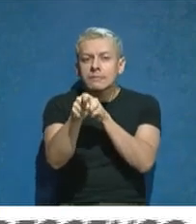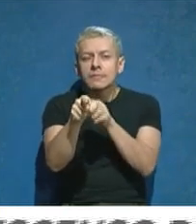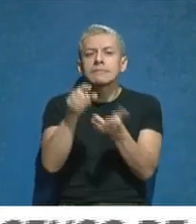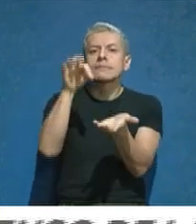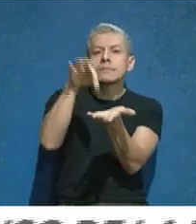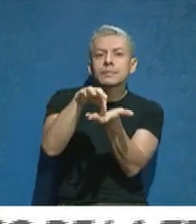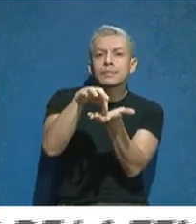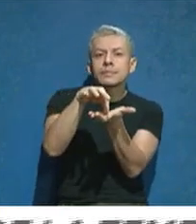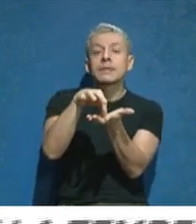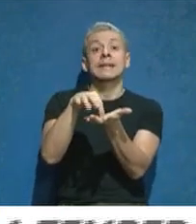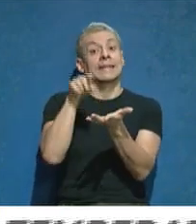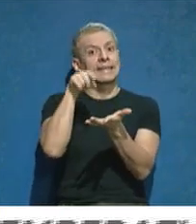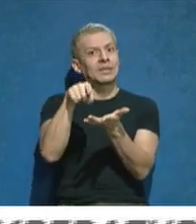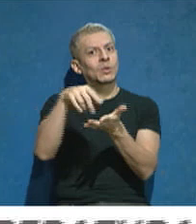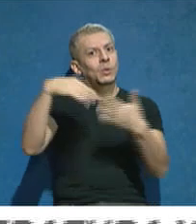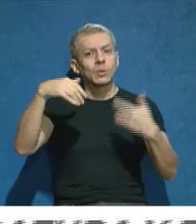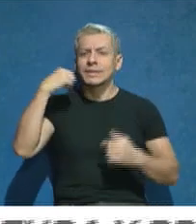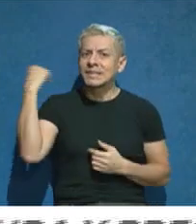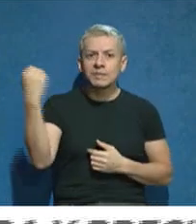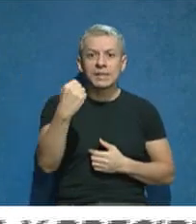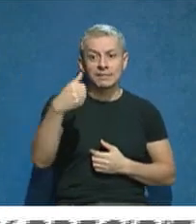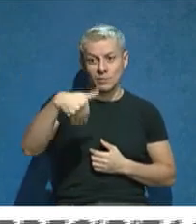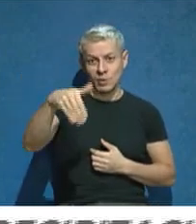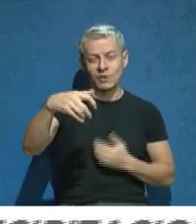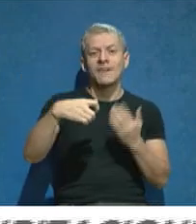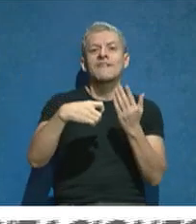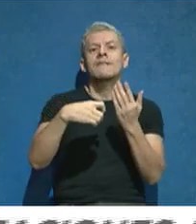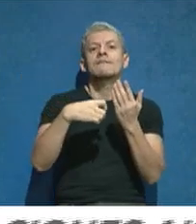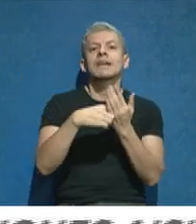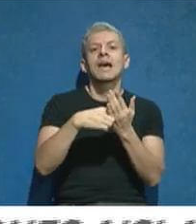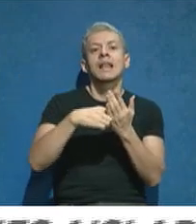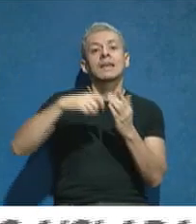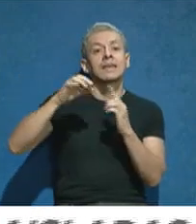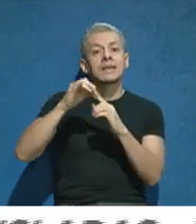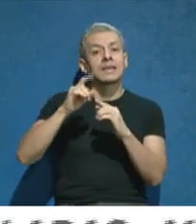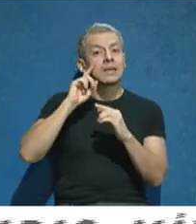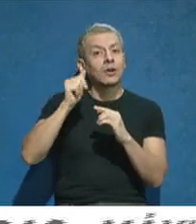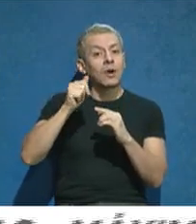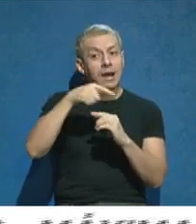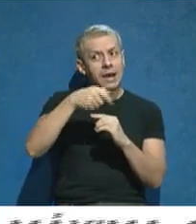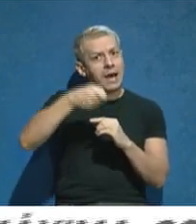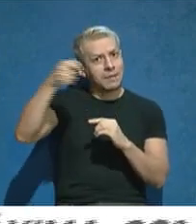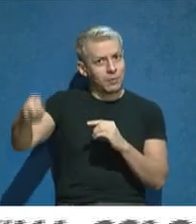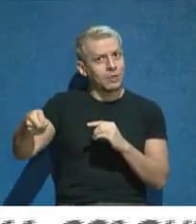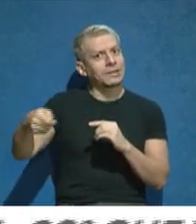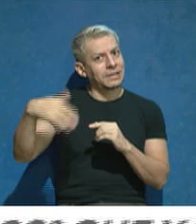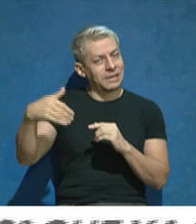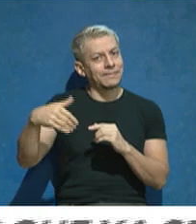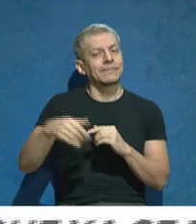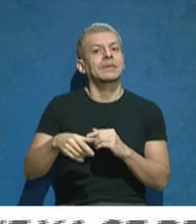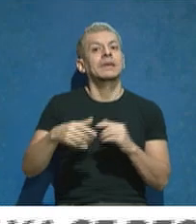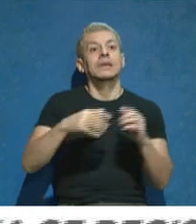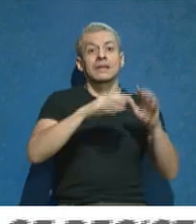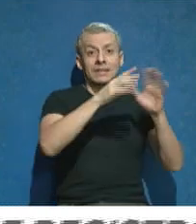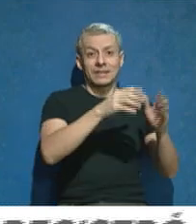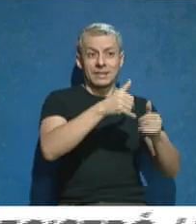elemento es crucial y es una información que va a ser aportada a la fiscal Paula Quiroga en las próximas horas de parte de los responsables de esta compañía de